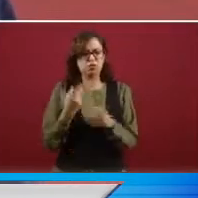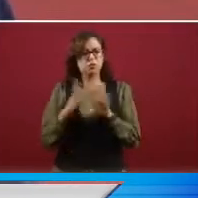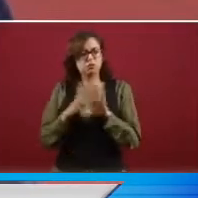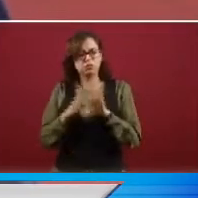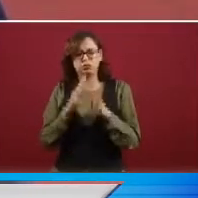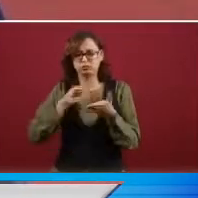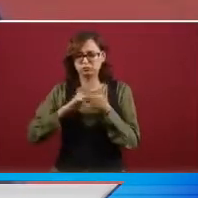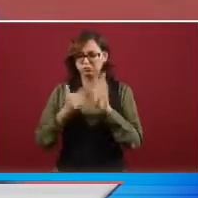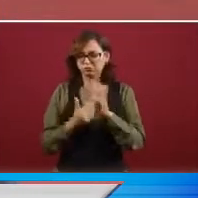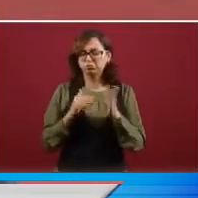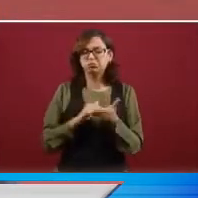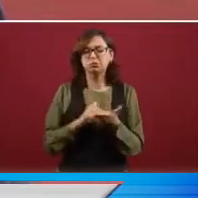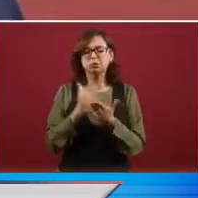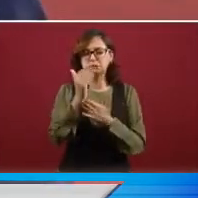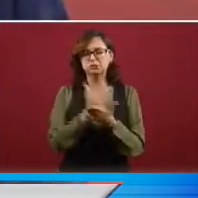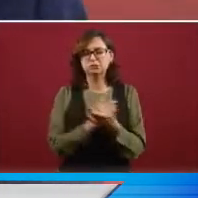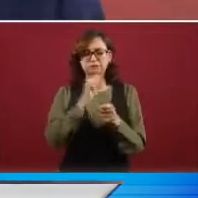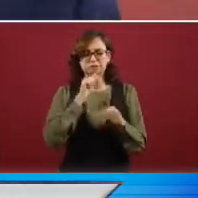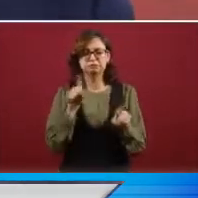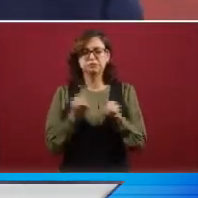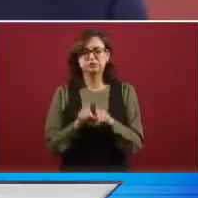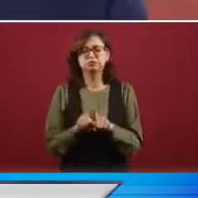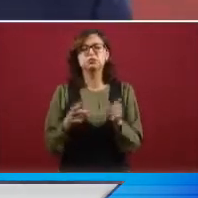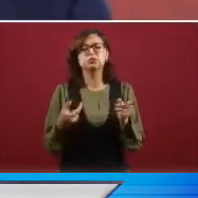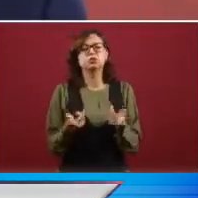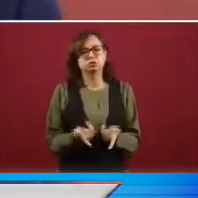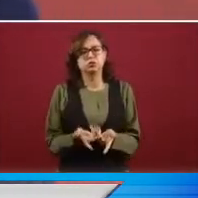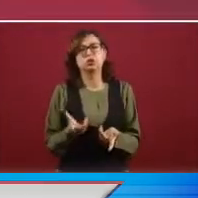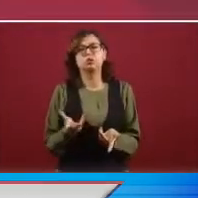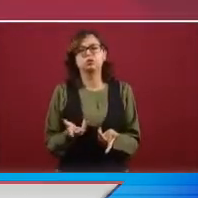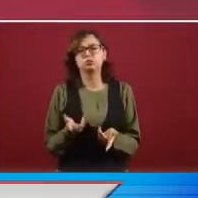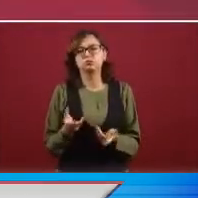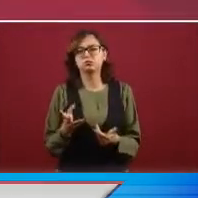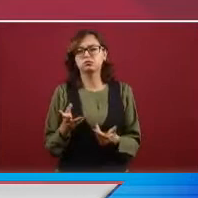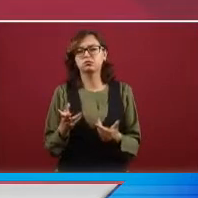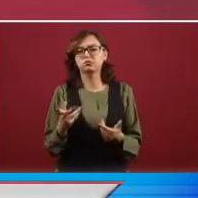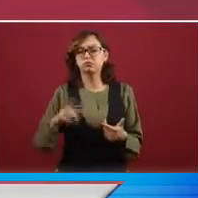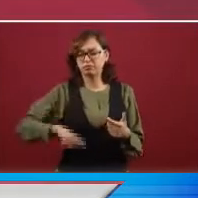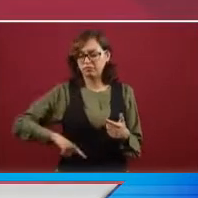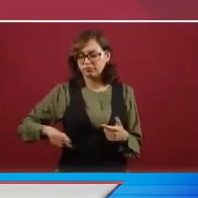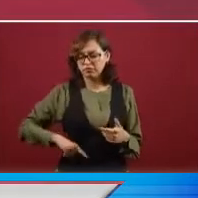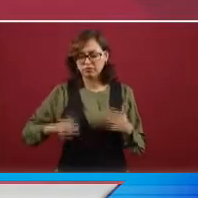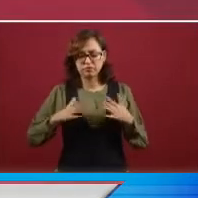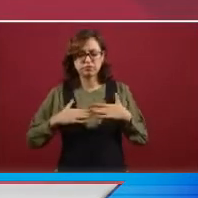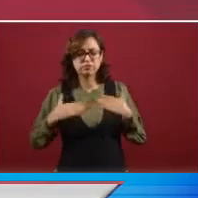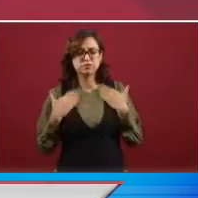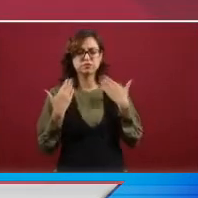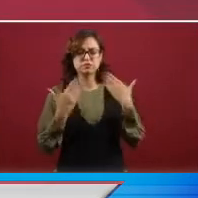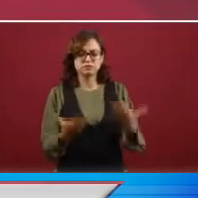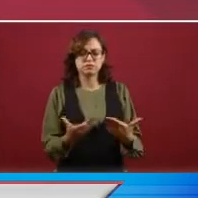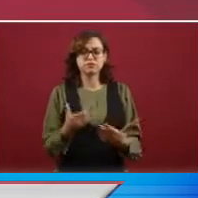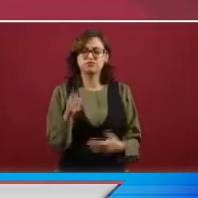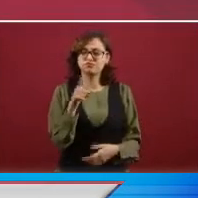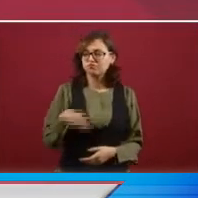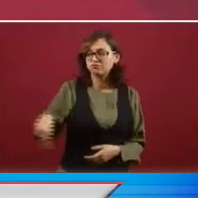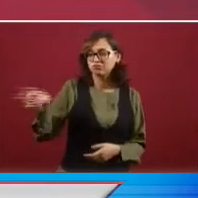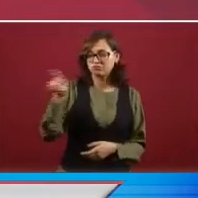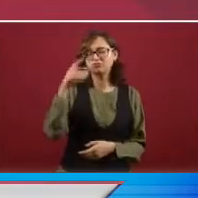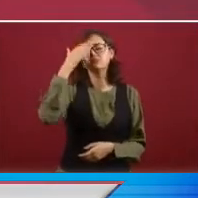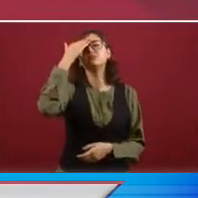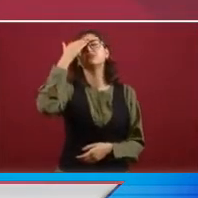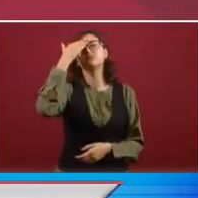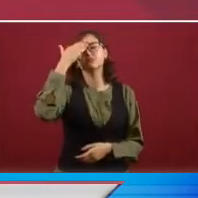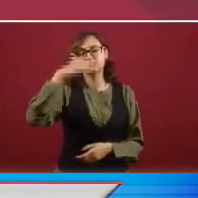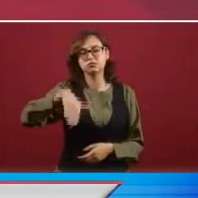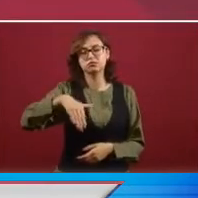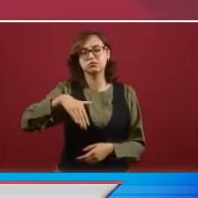Se buscará un mecanismo de reingeniería financiera para bajar los costos y que de esta forma se beneficien los trabajadores. Es un momento de oportunidad